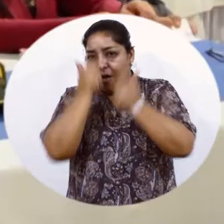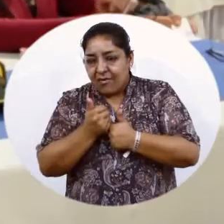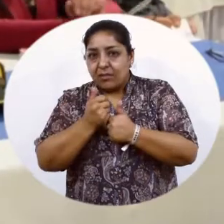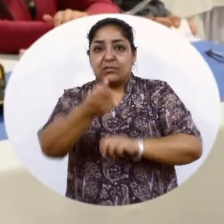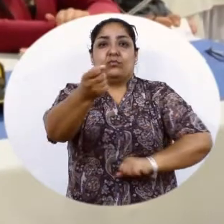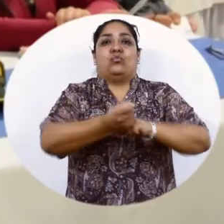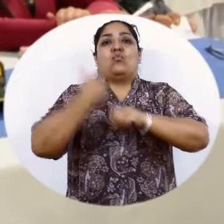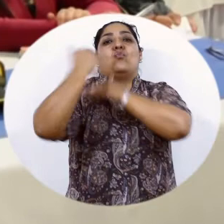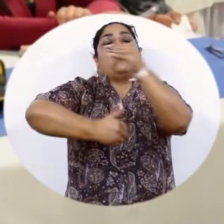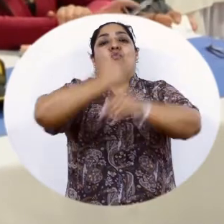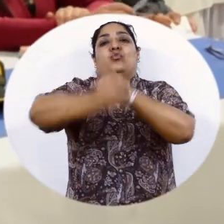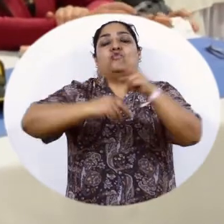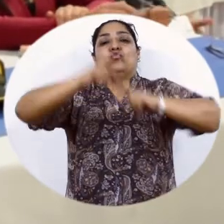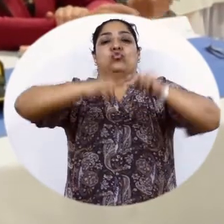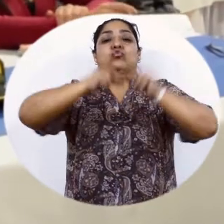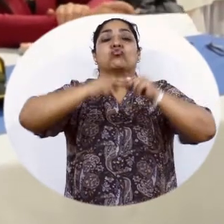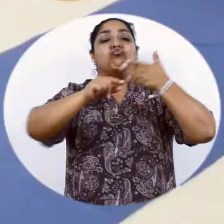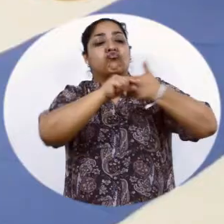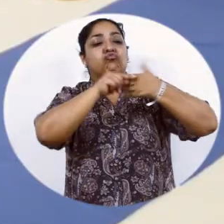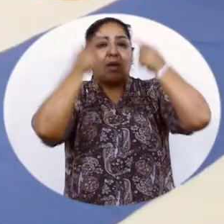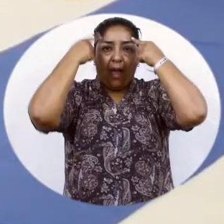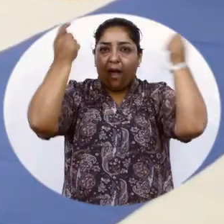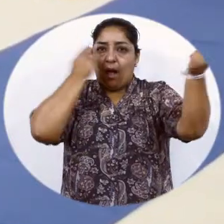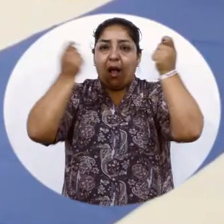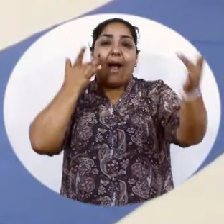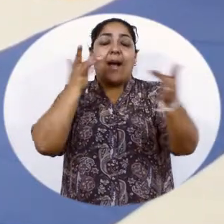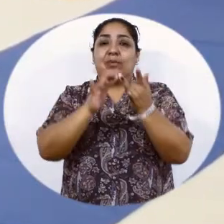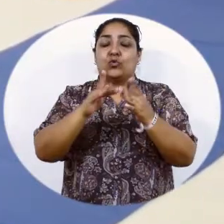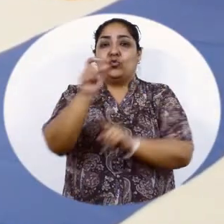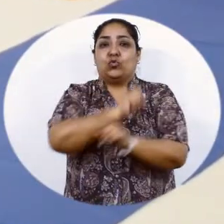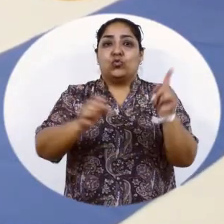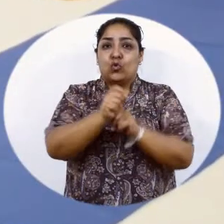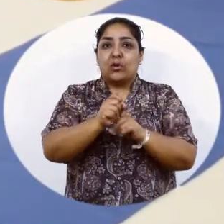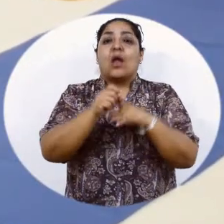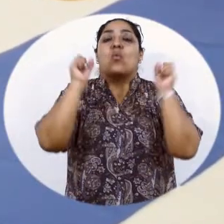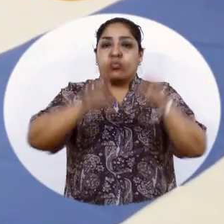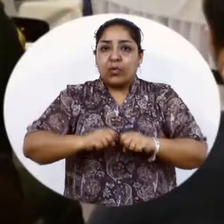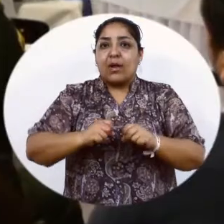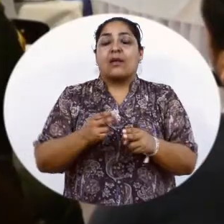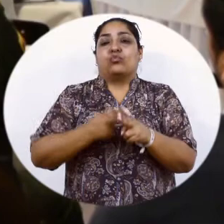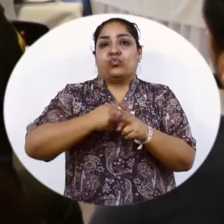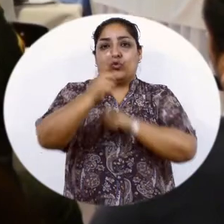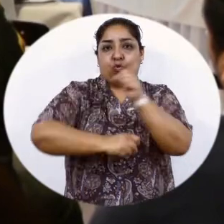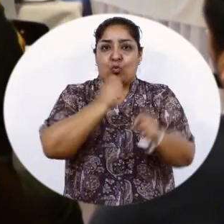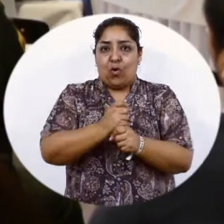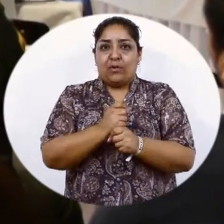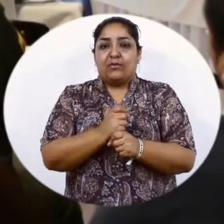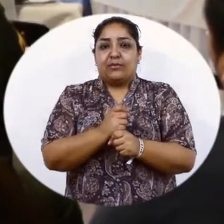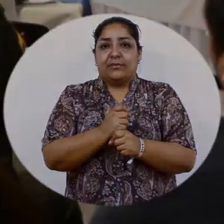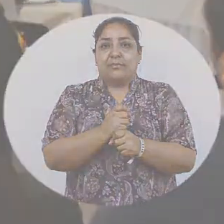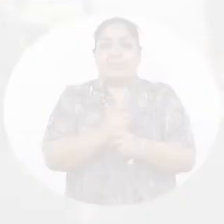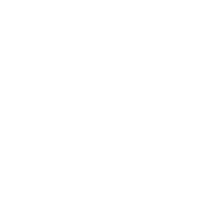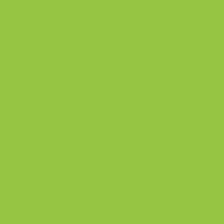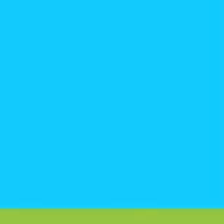evaluar y apoyar el proceso de construcción y formulación de las estrategias que a nivel social se llevarán a cabo durante el presente año en